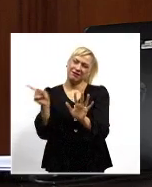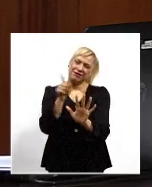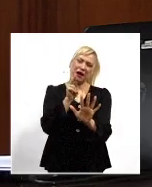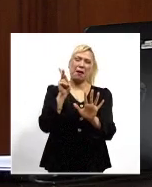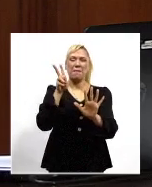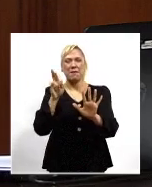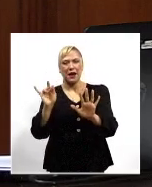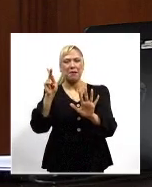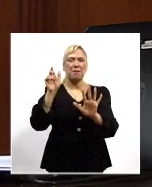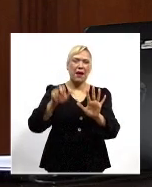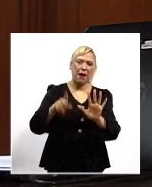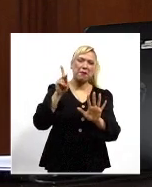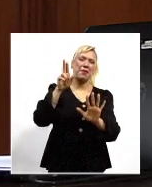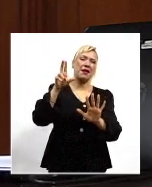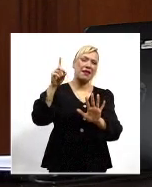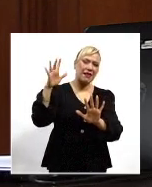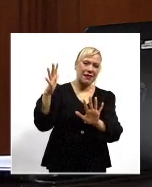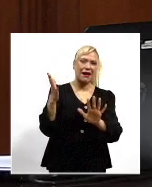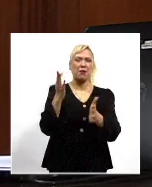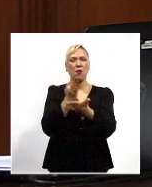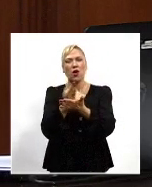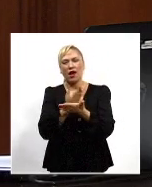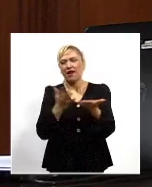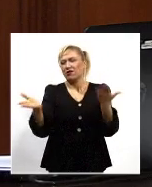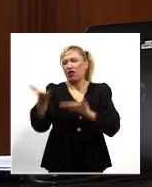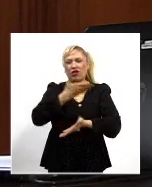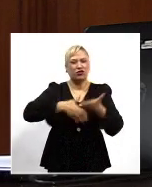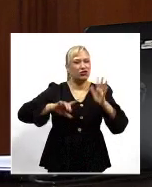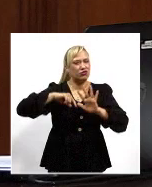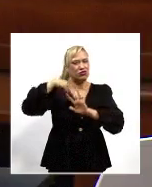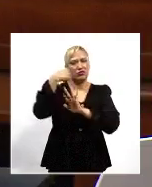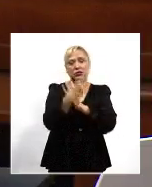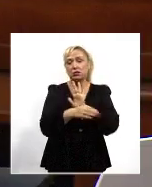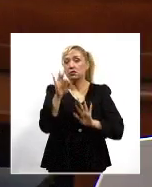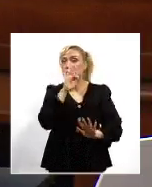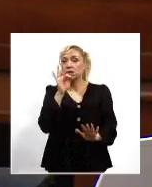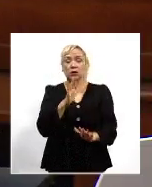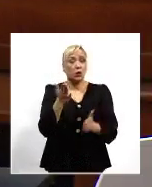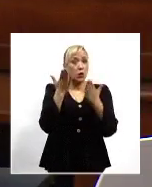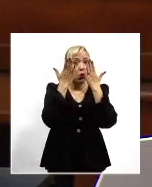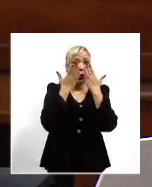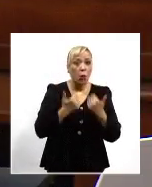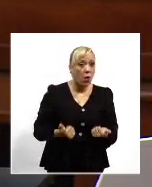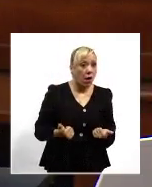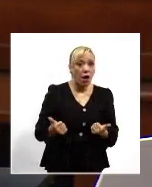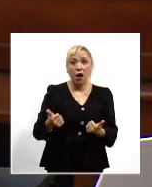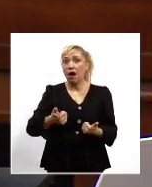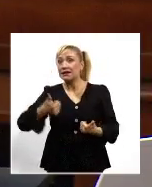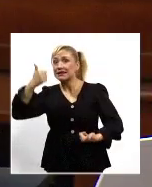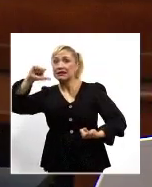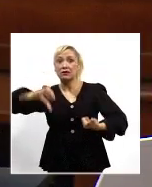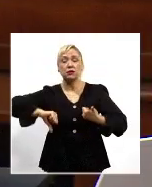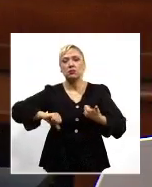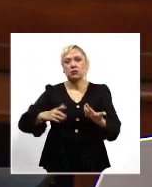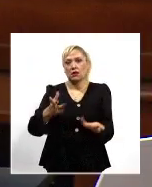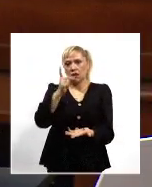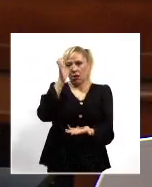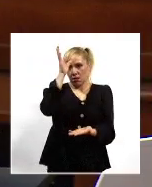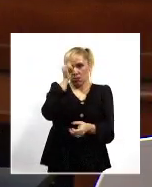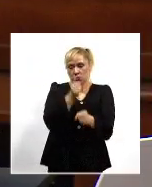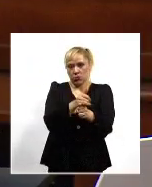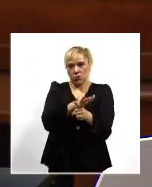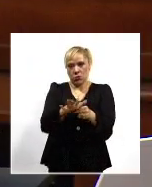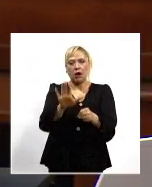Sin deliberación no hay acuerdos, no hay consensos. Este caso nos exige contestar la